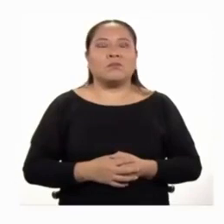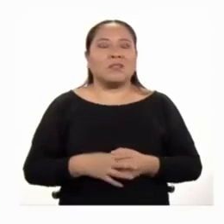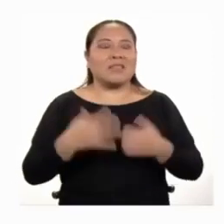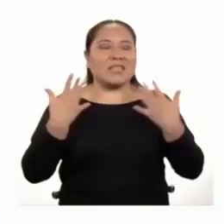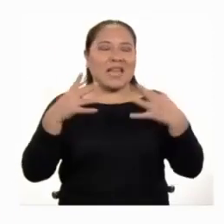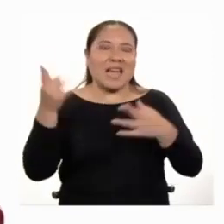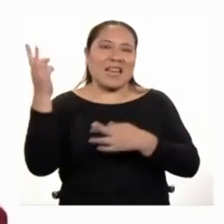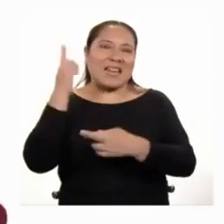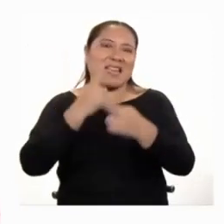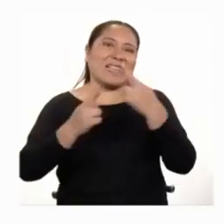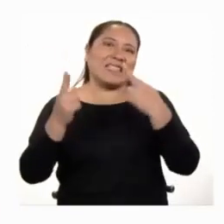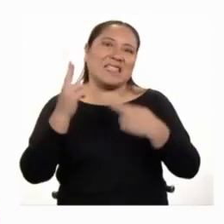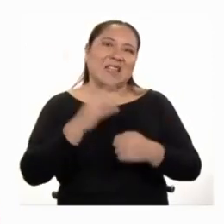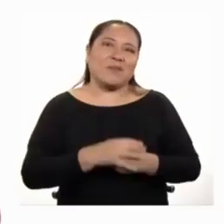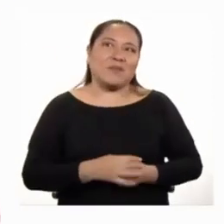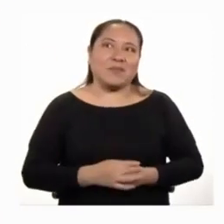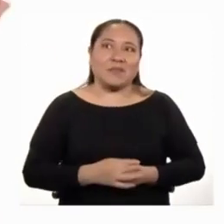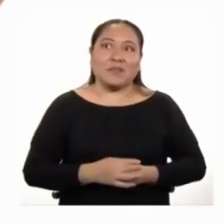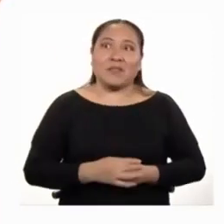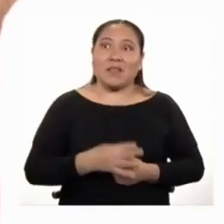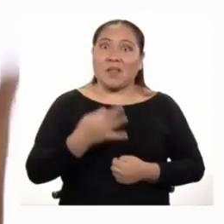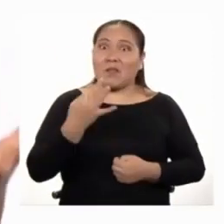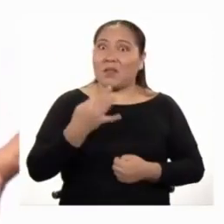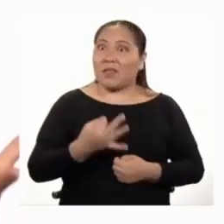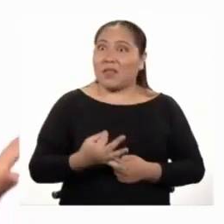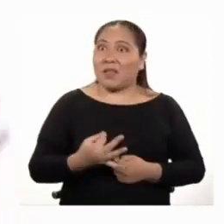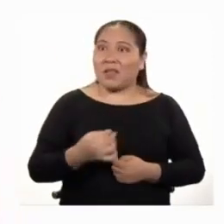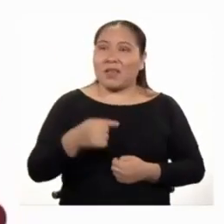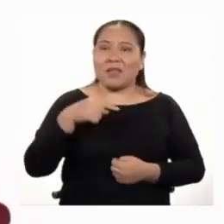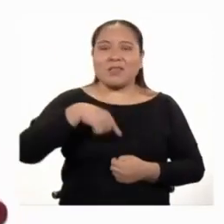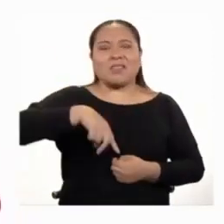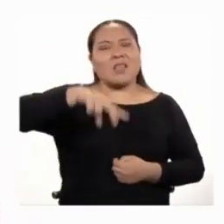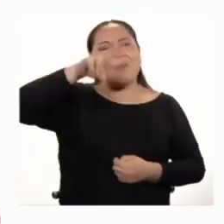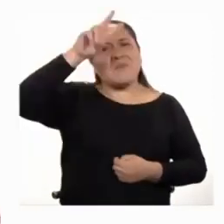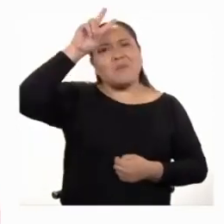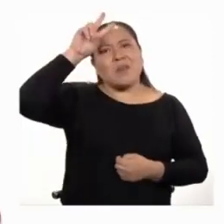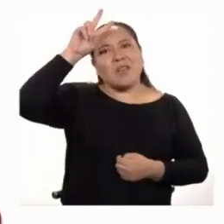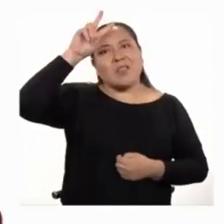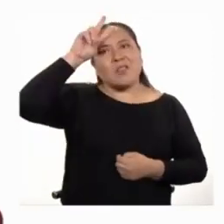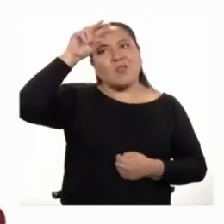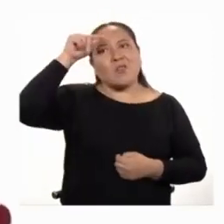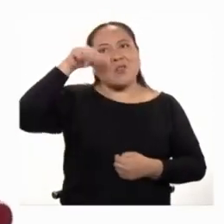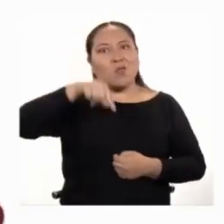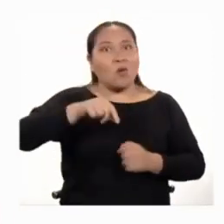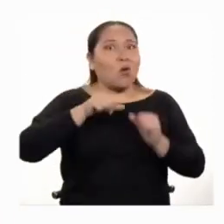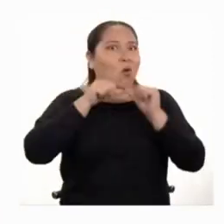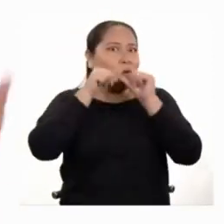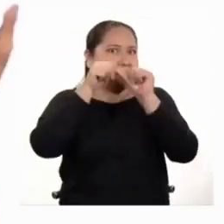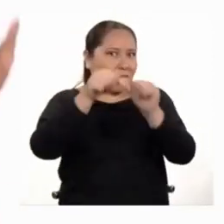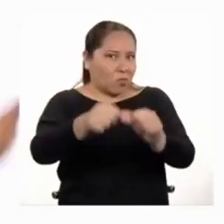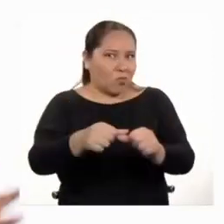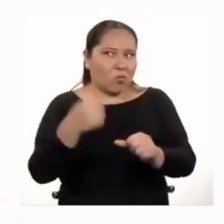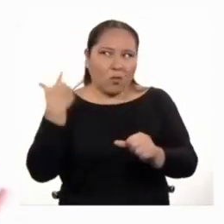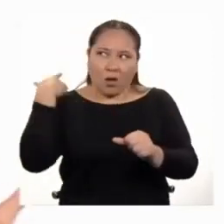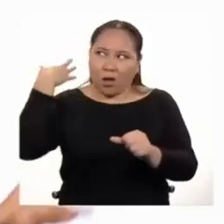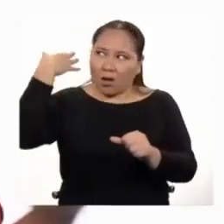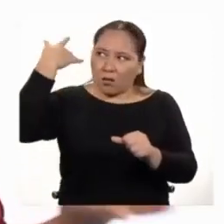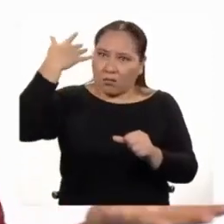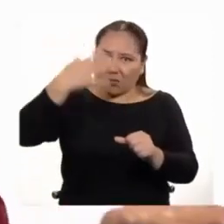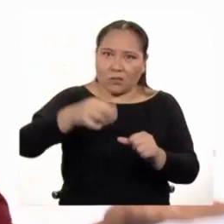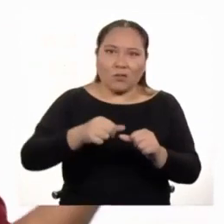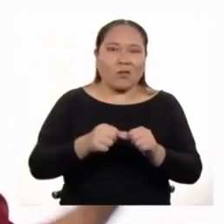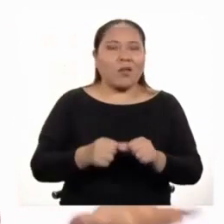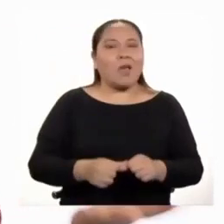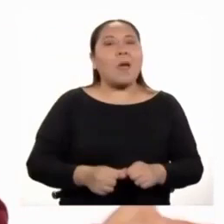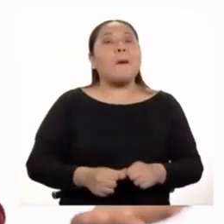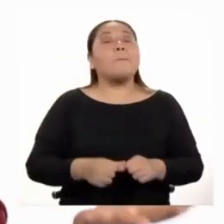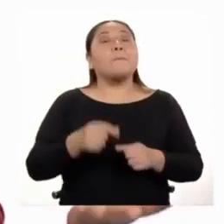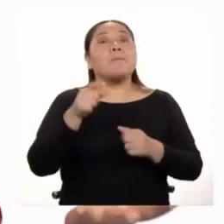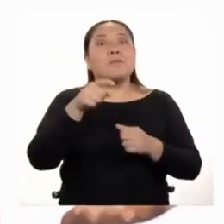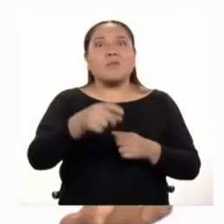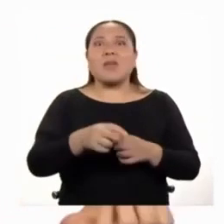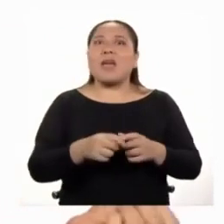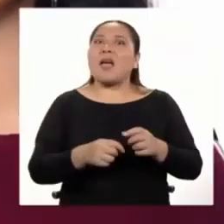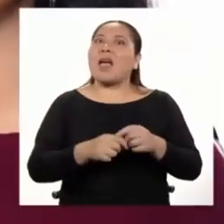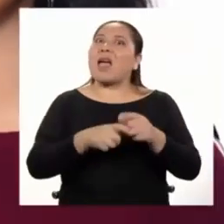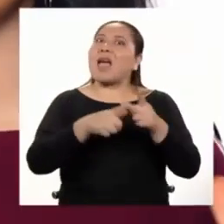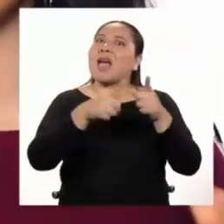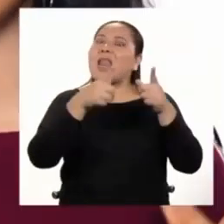Estamos de vuelta. La verdad es que el Perú ha sido y sigue siendo una cuna de grandes